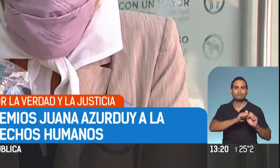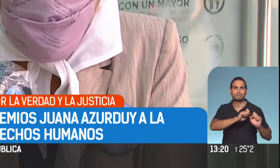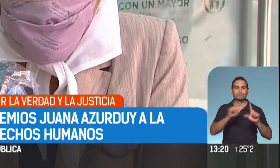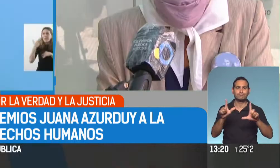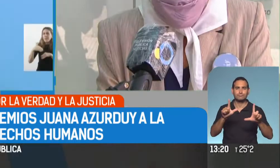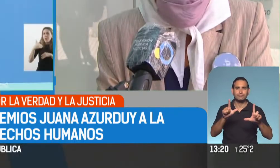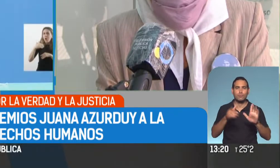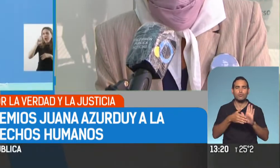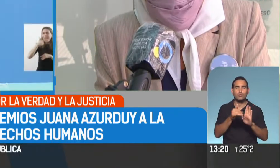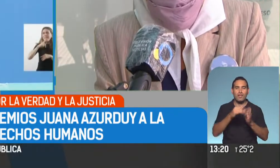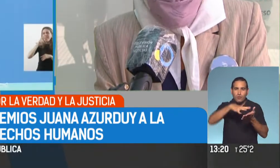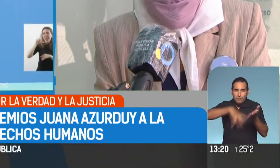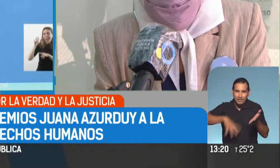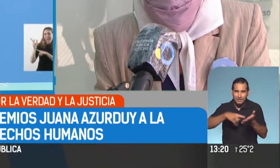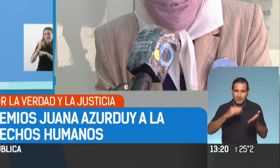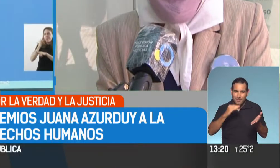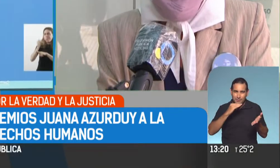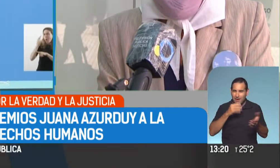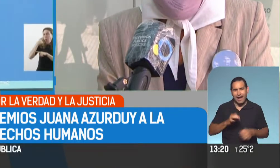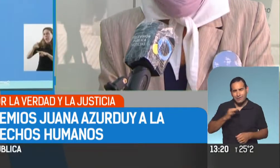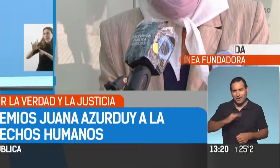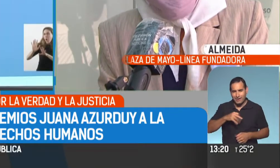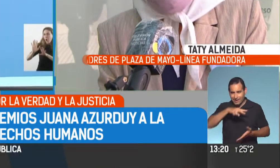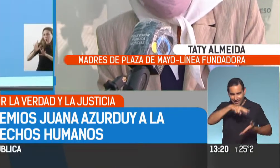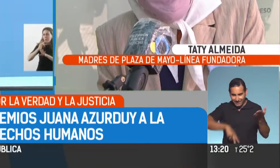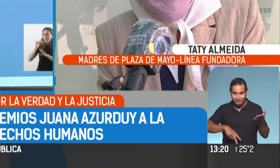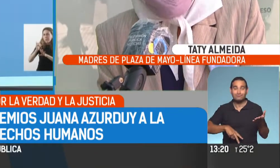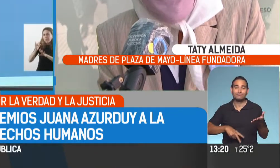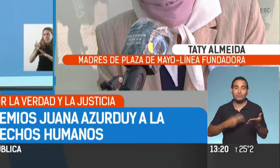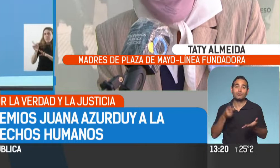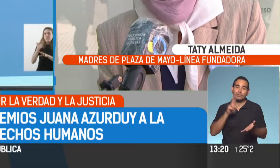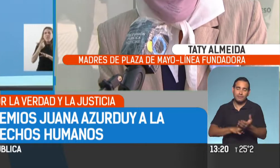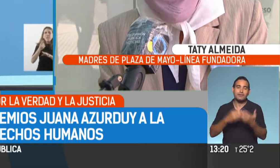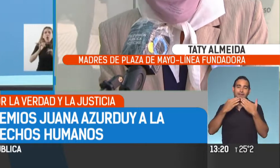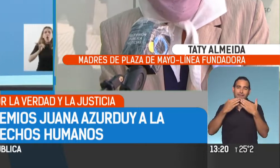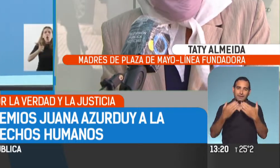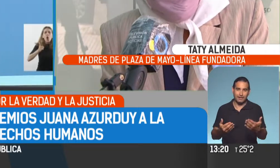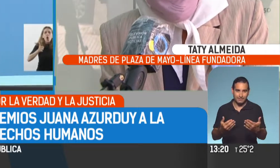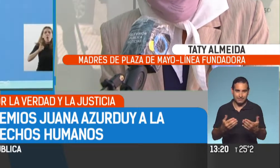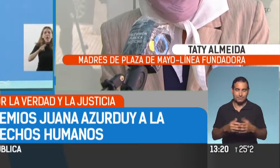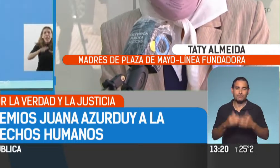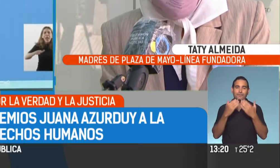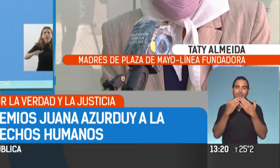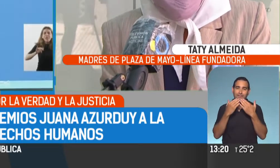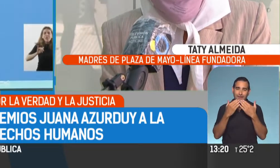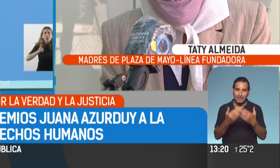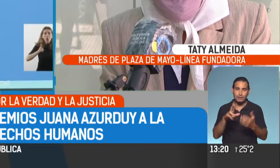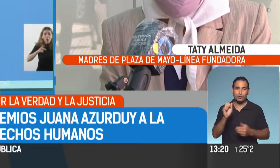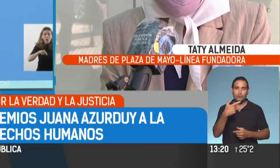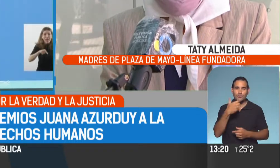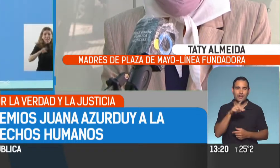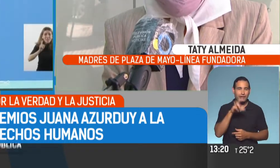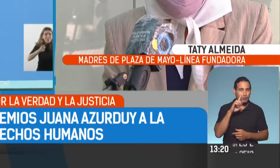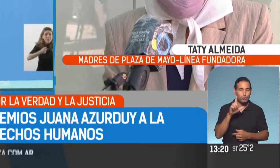el documento que todos los años leemos. Así que nuevamente, gracias. Gracias a Rosario